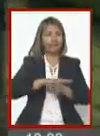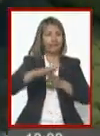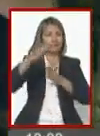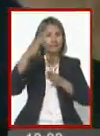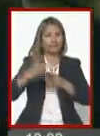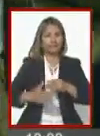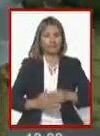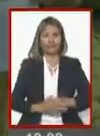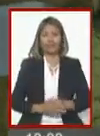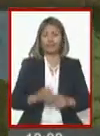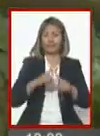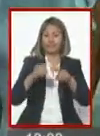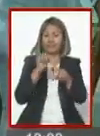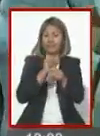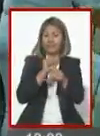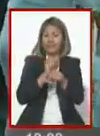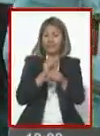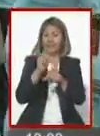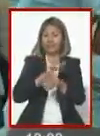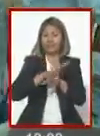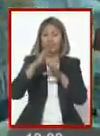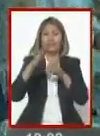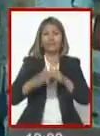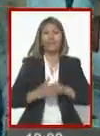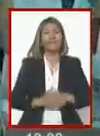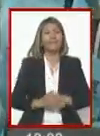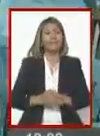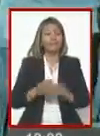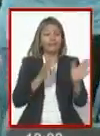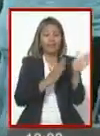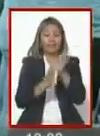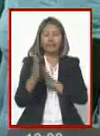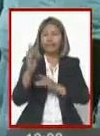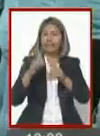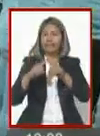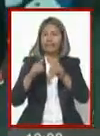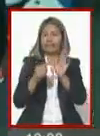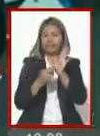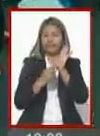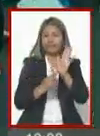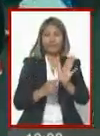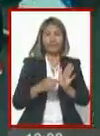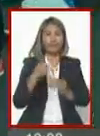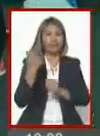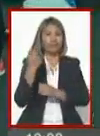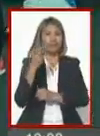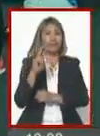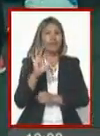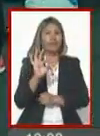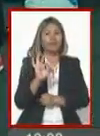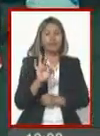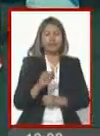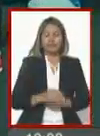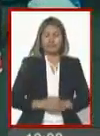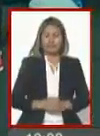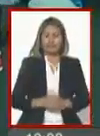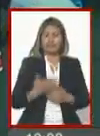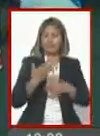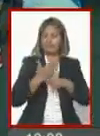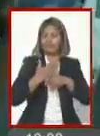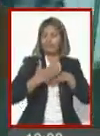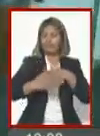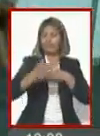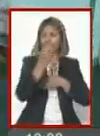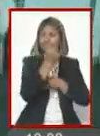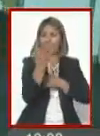marcha. Algunos países ya confirmaron su presencia. El próximo año la feria tiene fecha ya del 20 al 29 de septiembre.